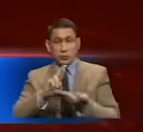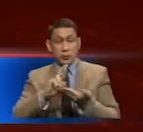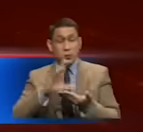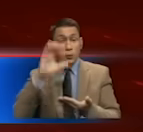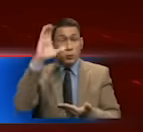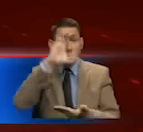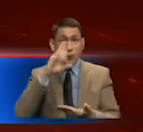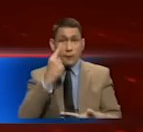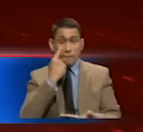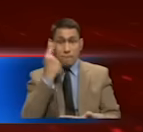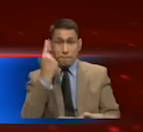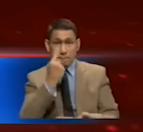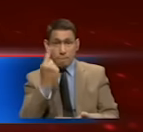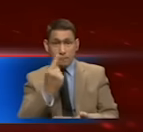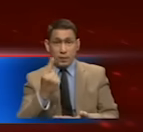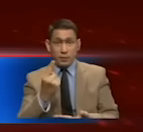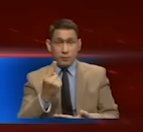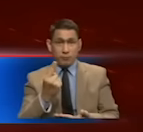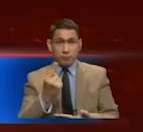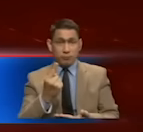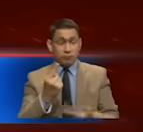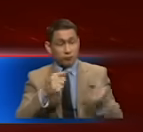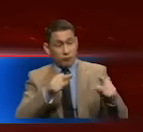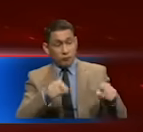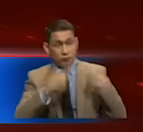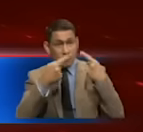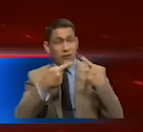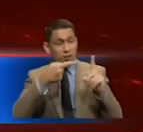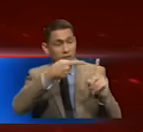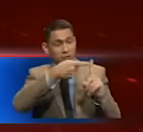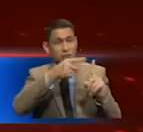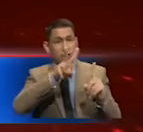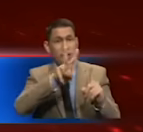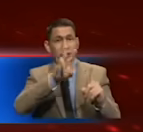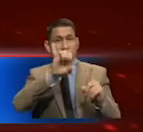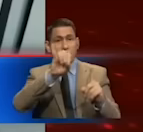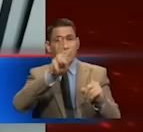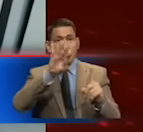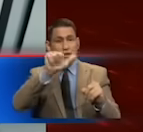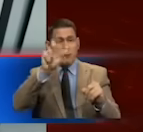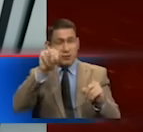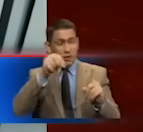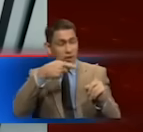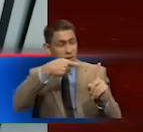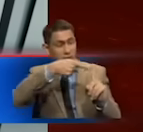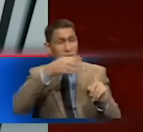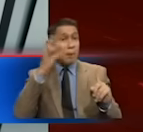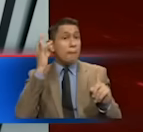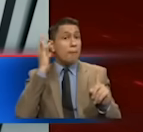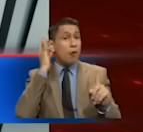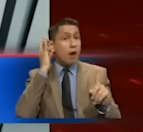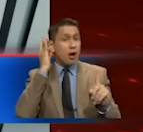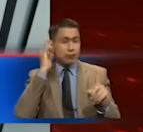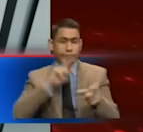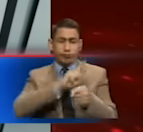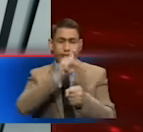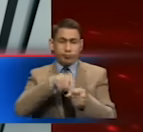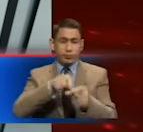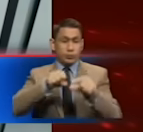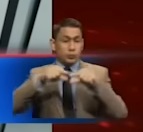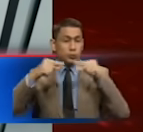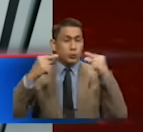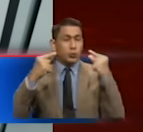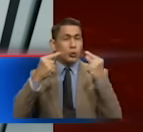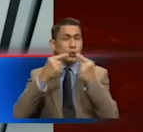en el marco de una investigación previa en contra de Vivian H., una mujer cercana al correísmo. La acción de la